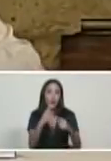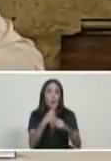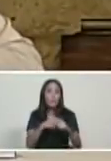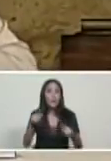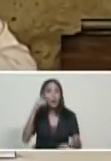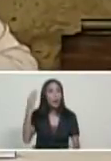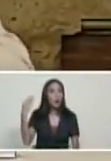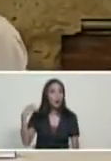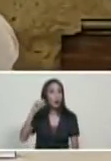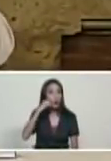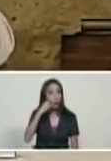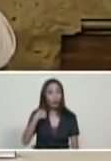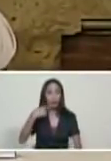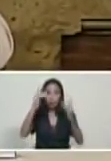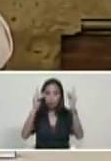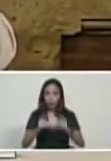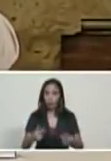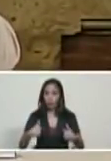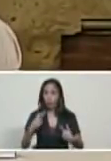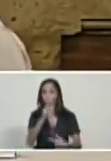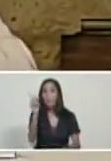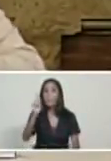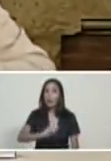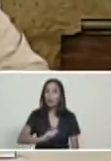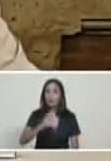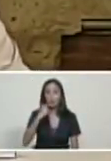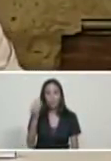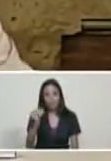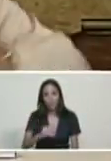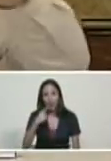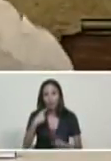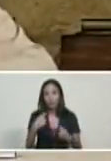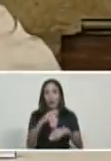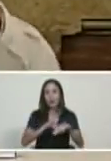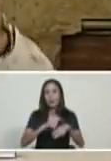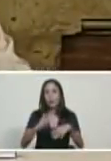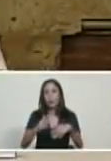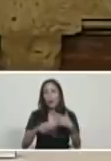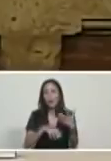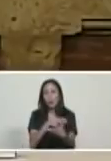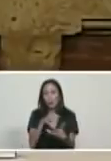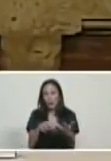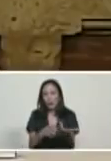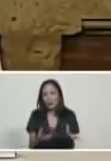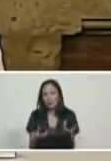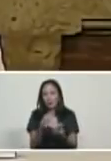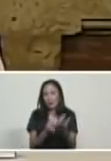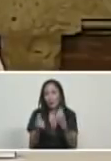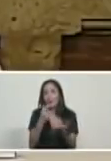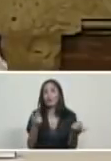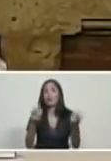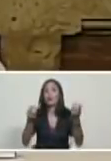hace varios años decidí darle un mes más de aguinaldo por la guerra económica y este año se los voy a dar.